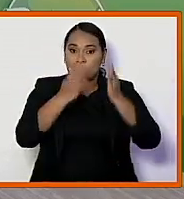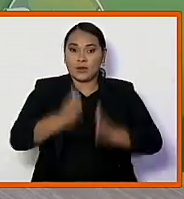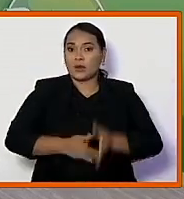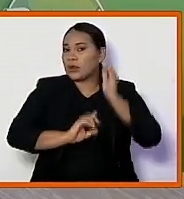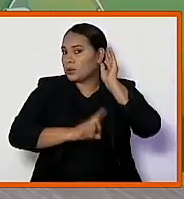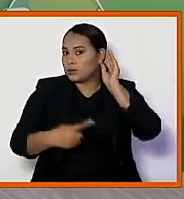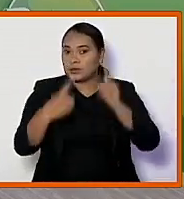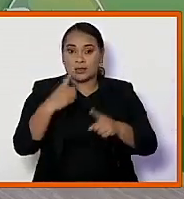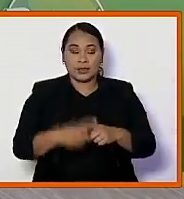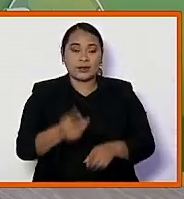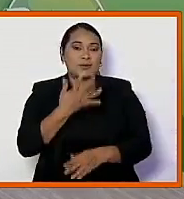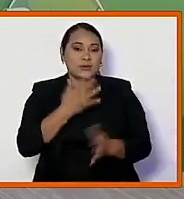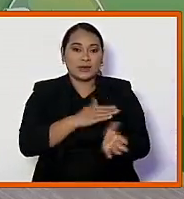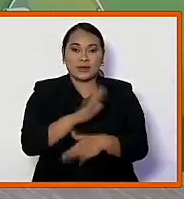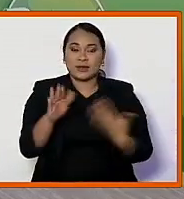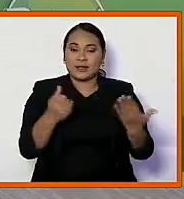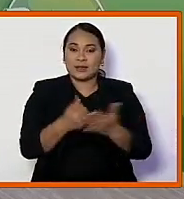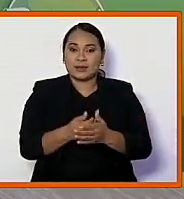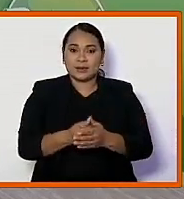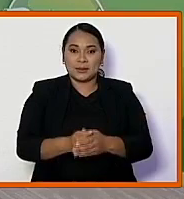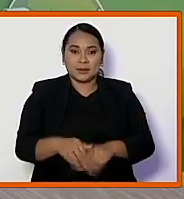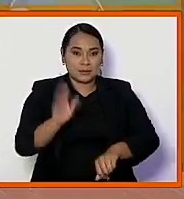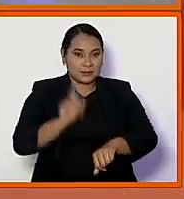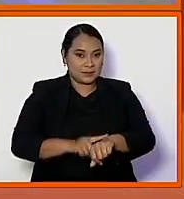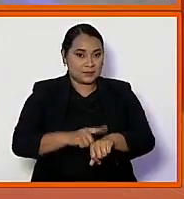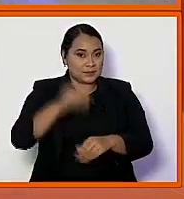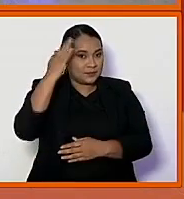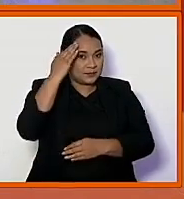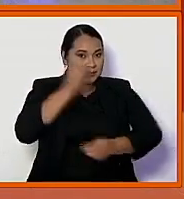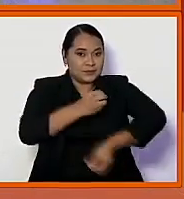mucha suerte porque vamos a conocer cuál es la esfera ganadora.